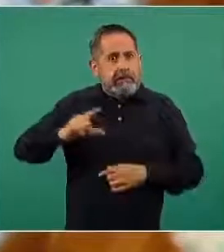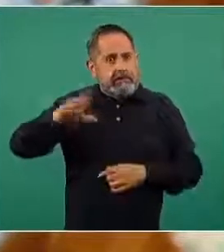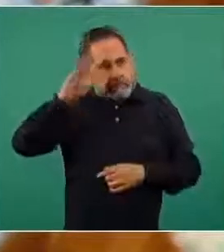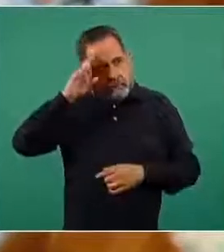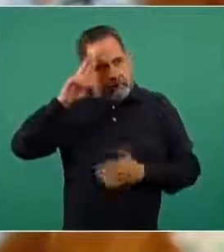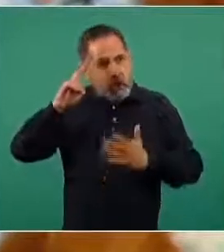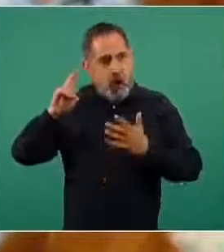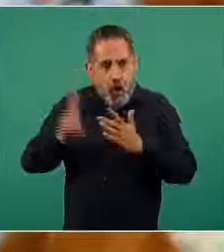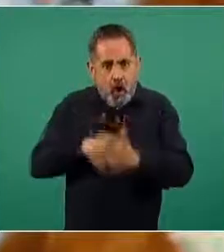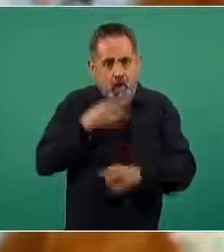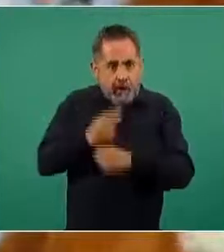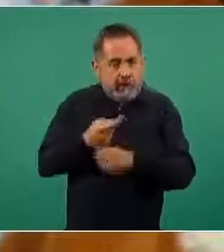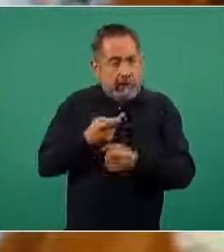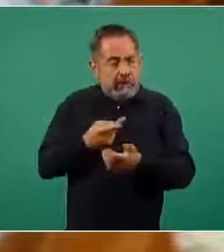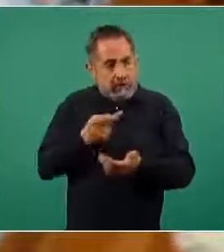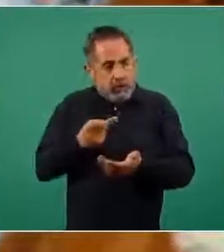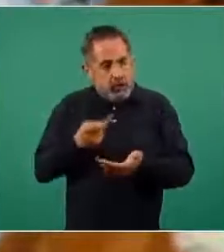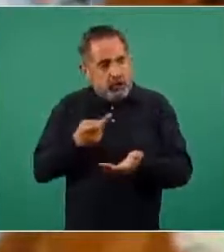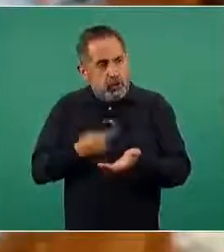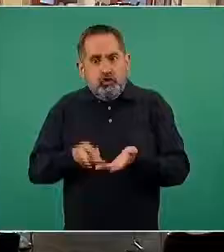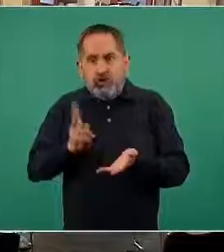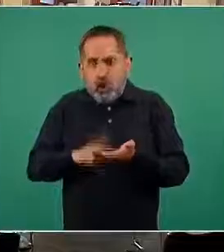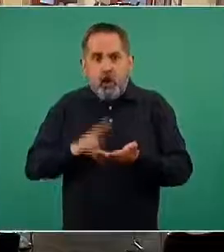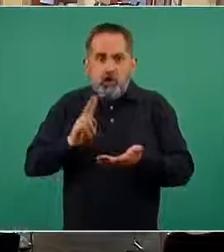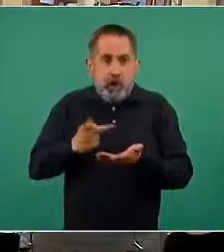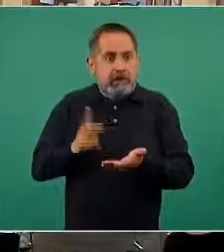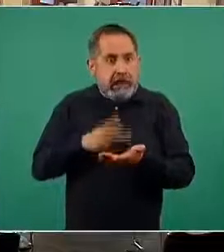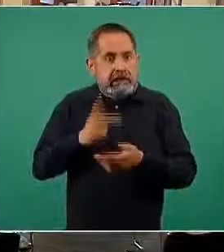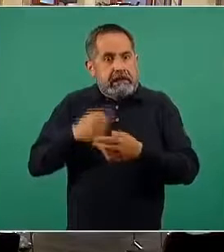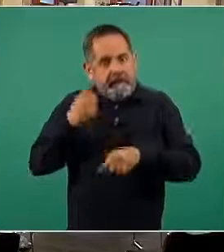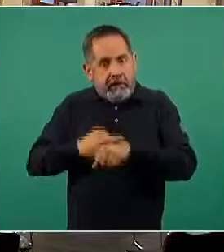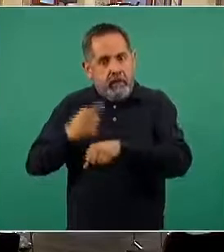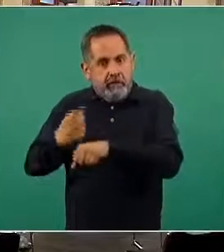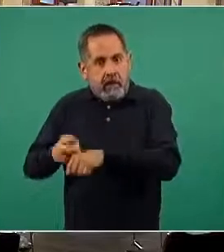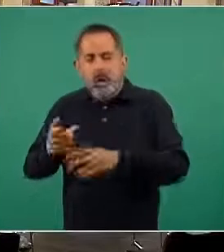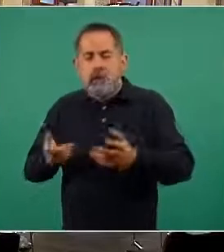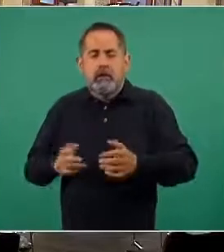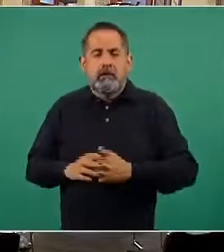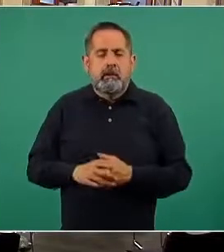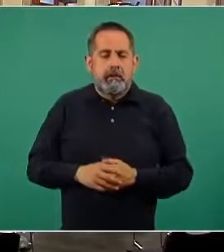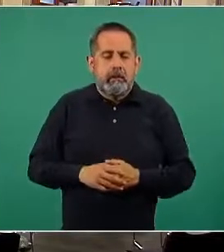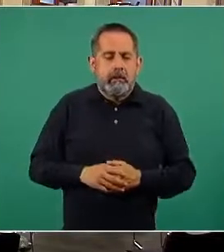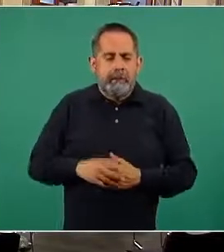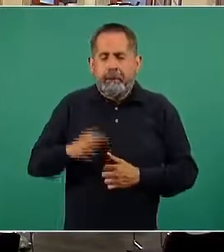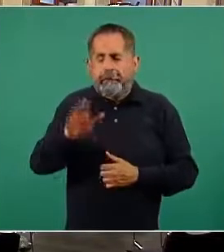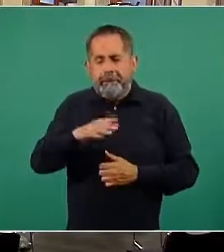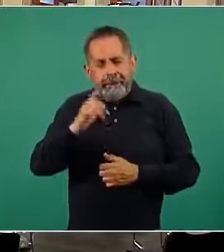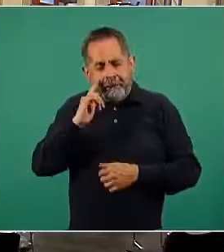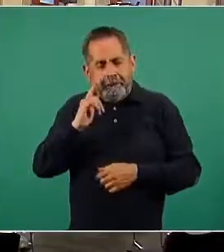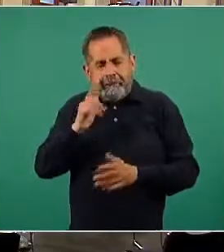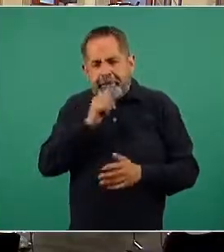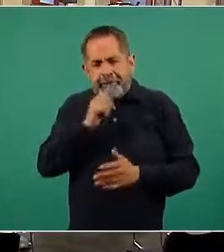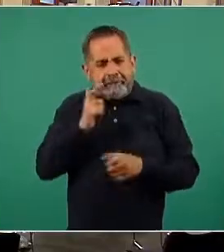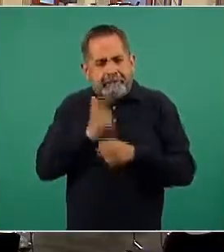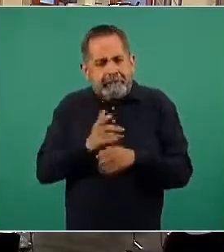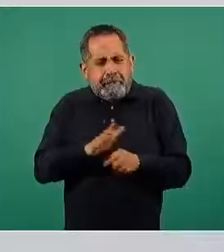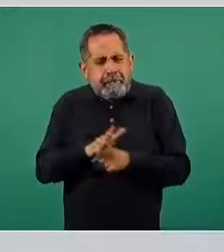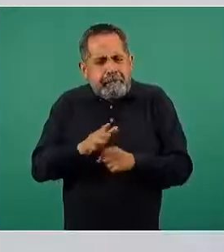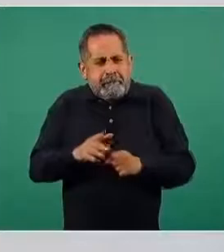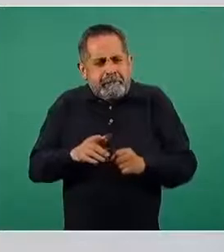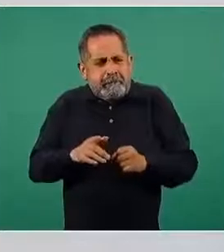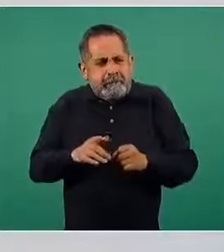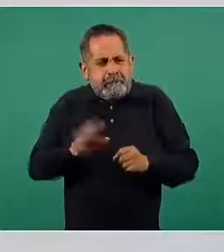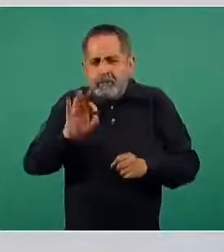tasa alta de incidencia en casos? Habría que identificar específicamente justo a qué tasa puede